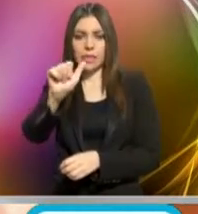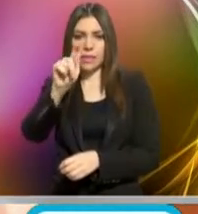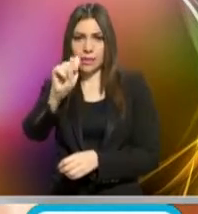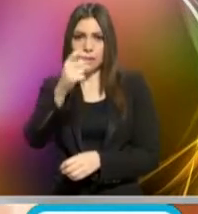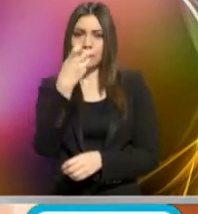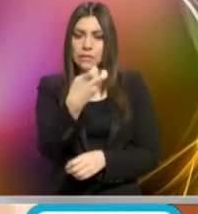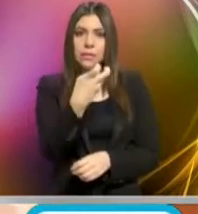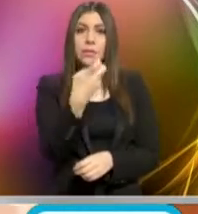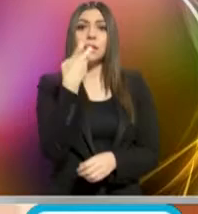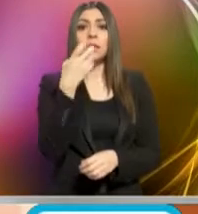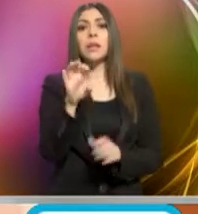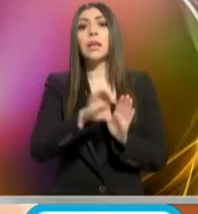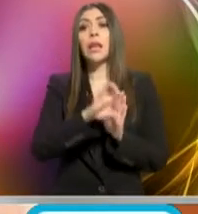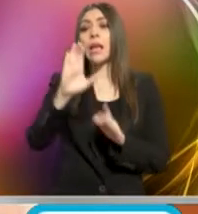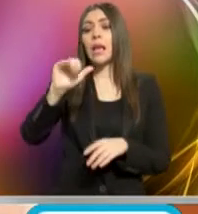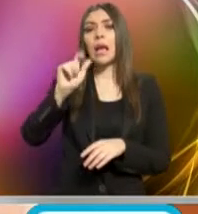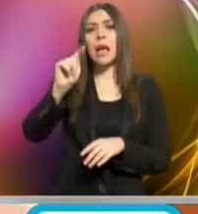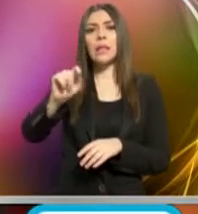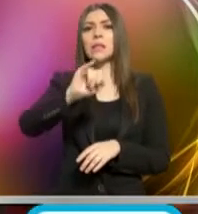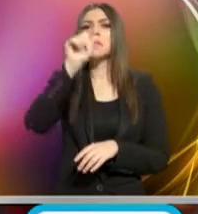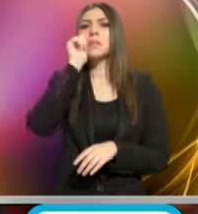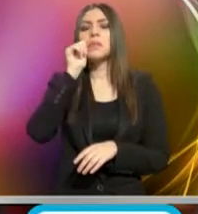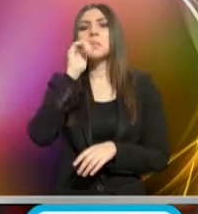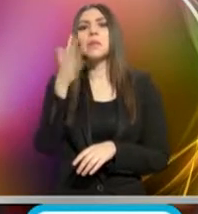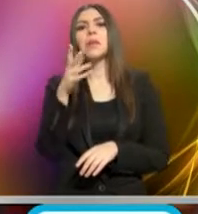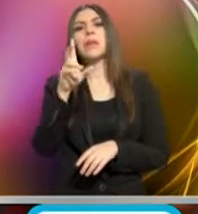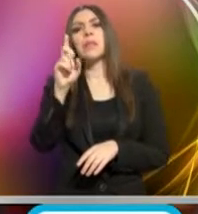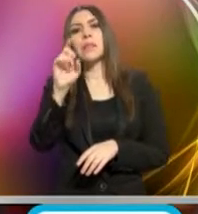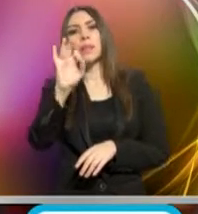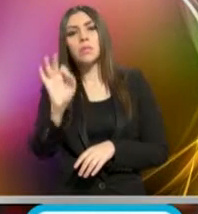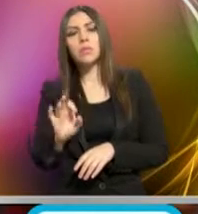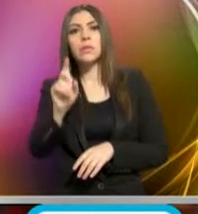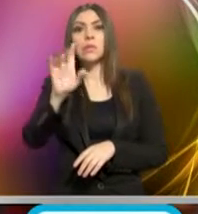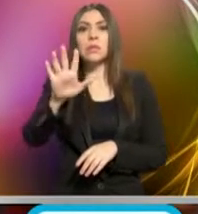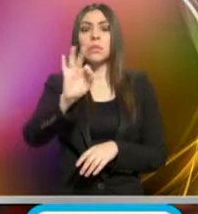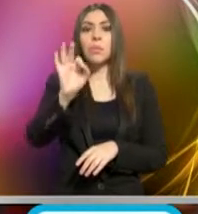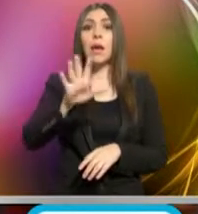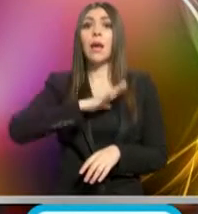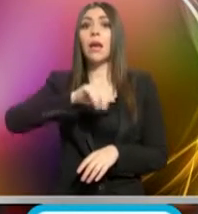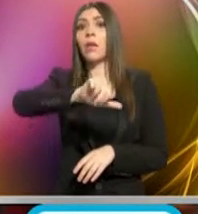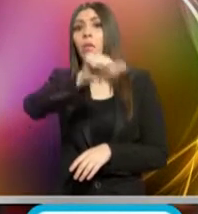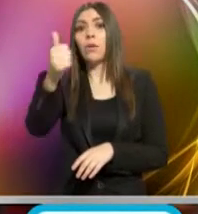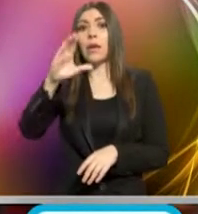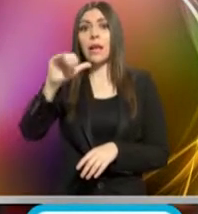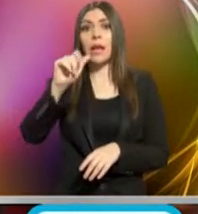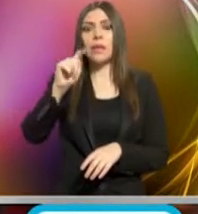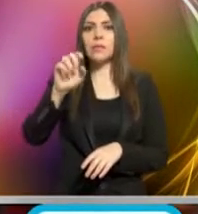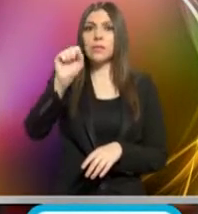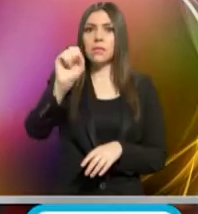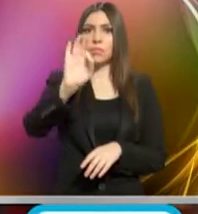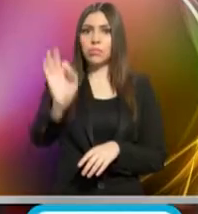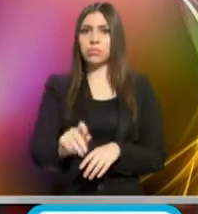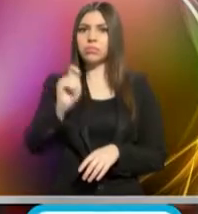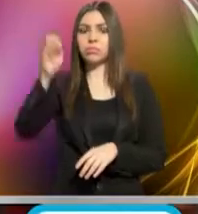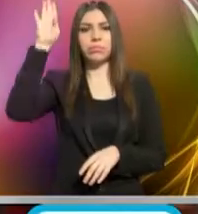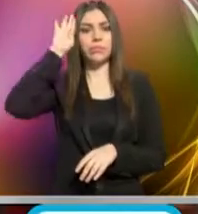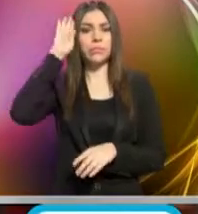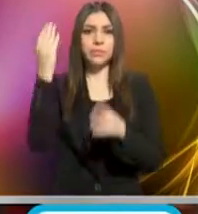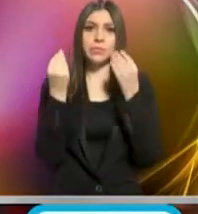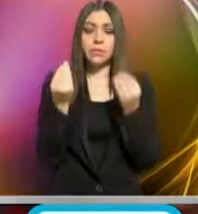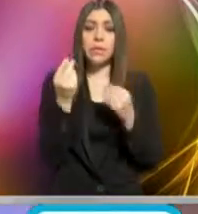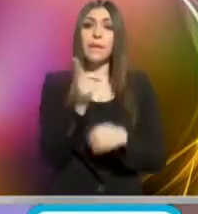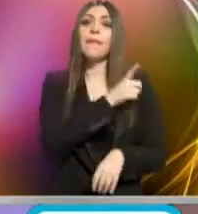ser menos de 30%, 35%. Hay CATs de 60%. Wow. Entonces es mucho. Tienes que estar